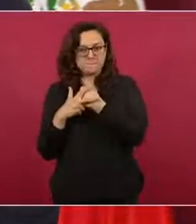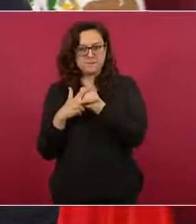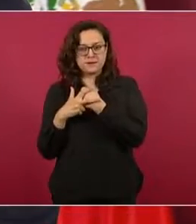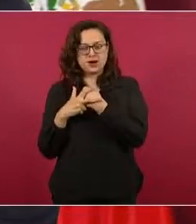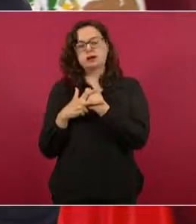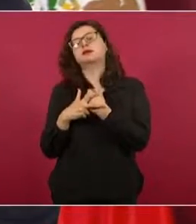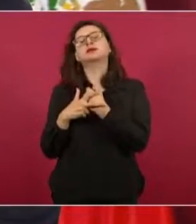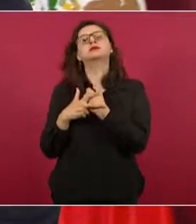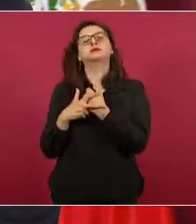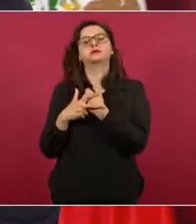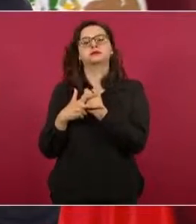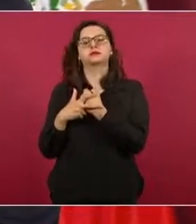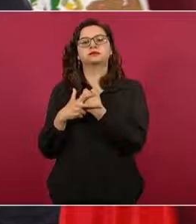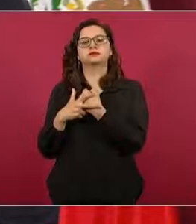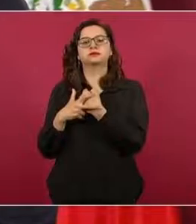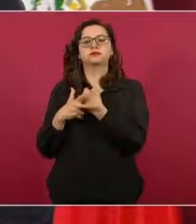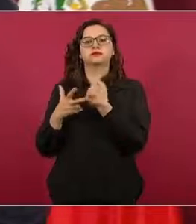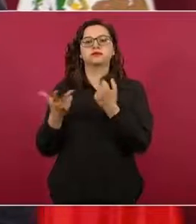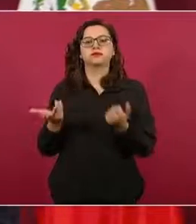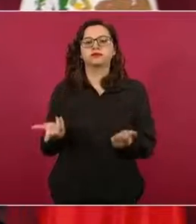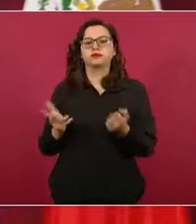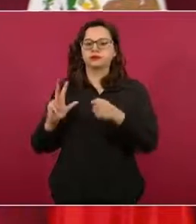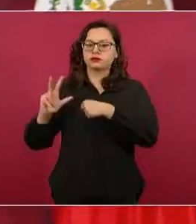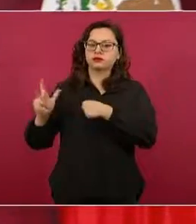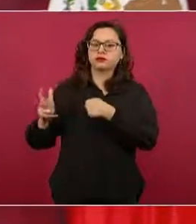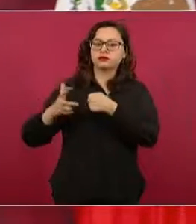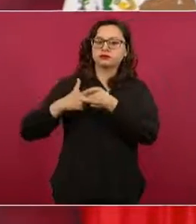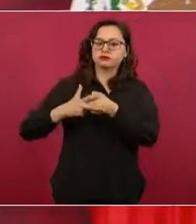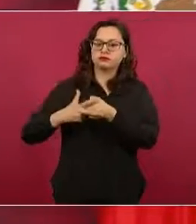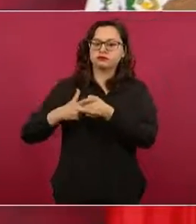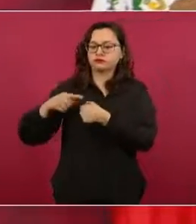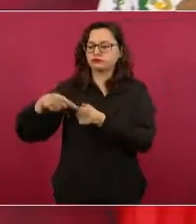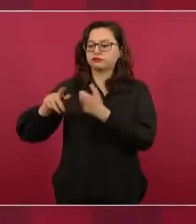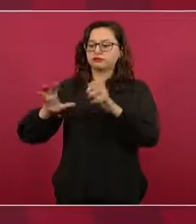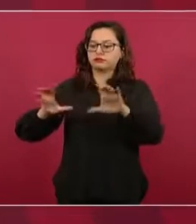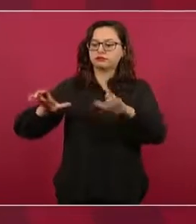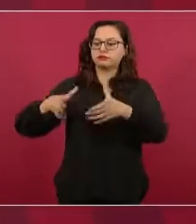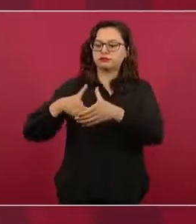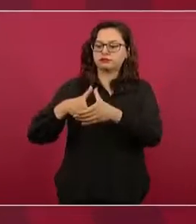que se convirtió en Unión Europea,